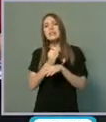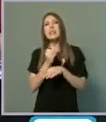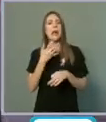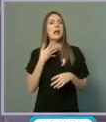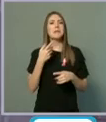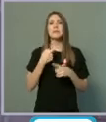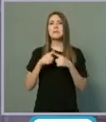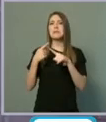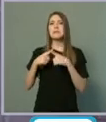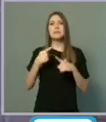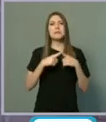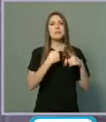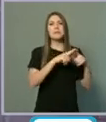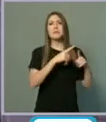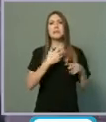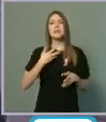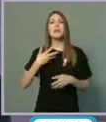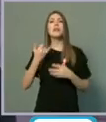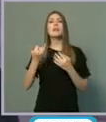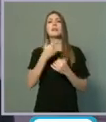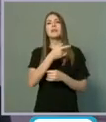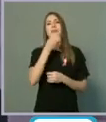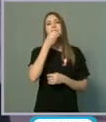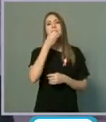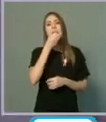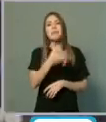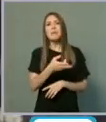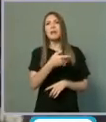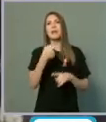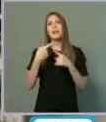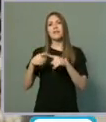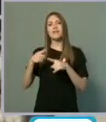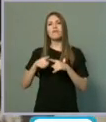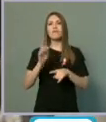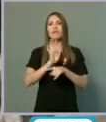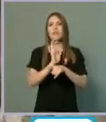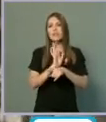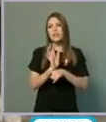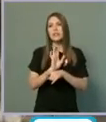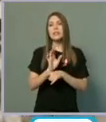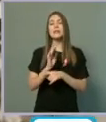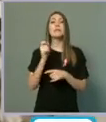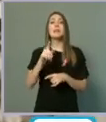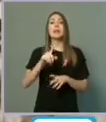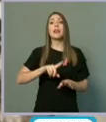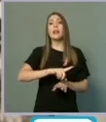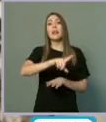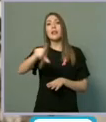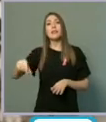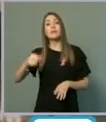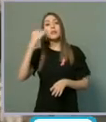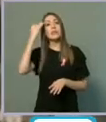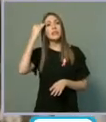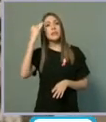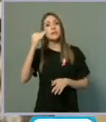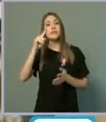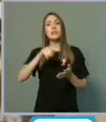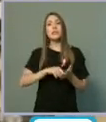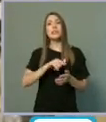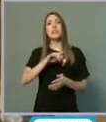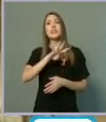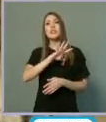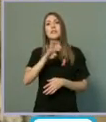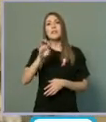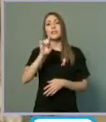muy bien de la forma como han manejado su cine, especialmente después del 75, que es cuando este cine empezó a tener muchas